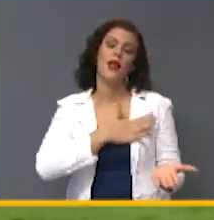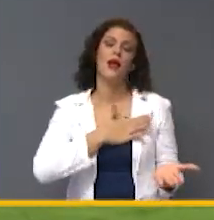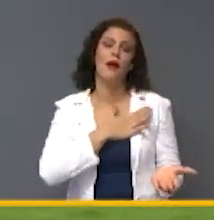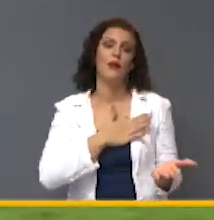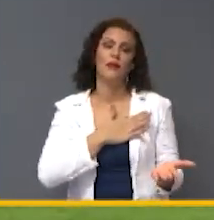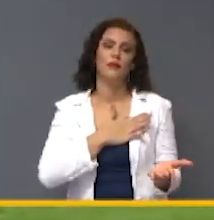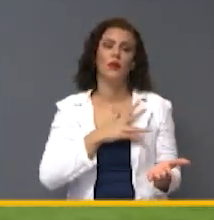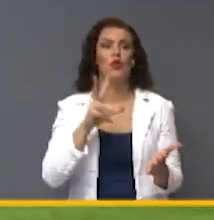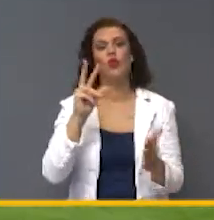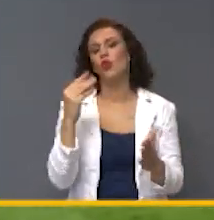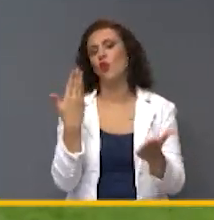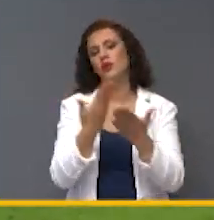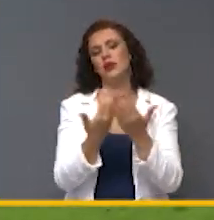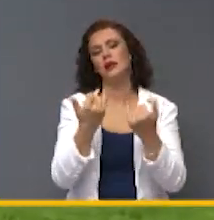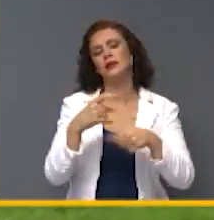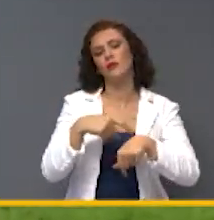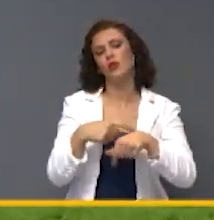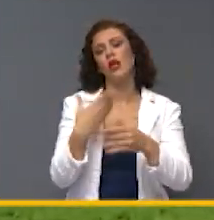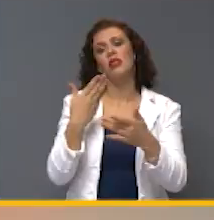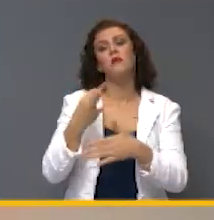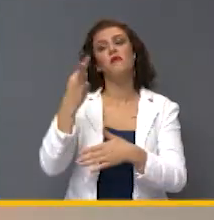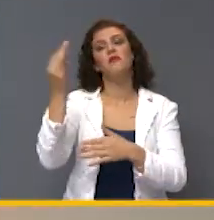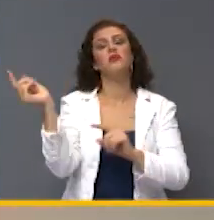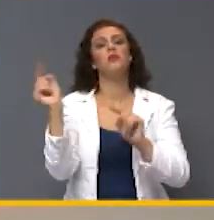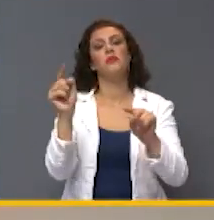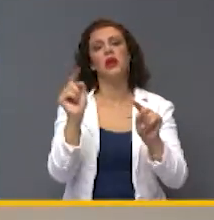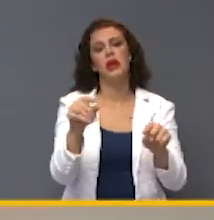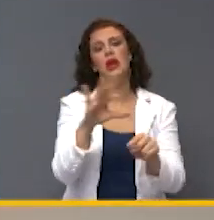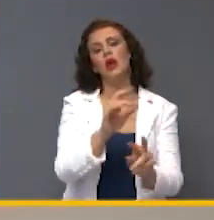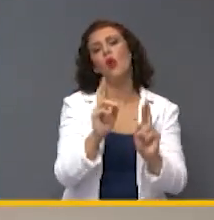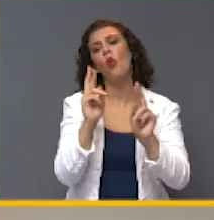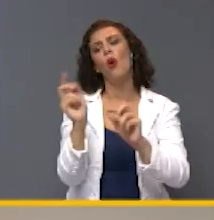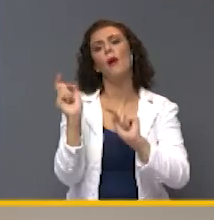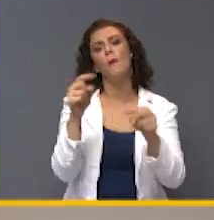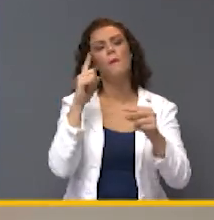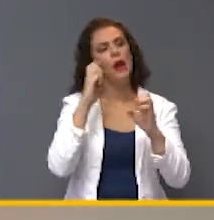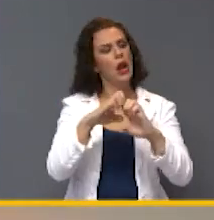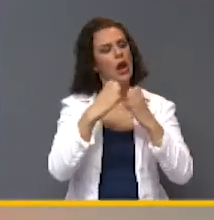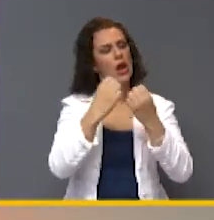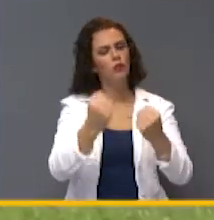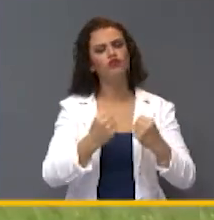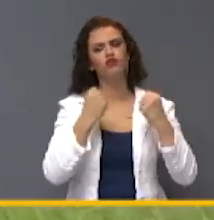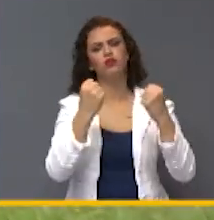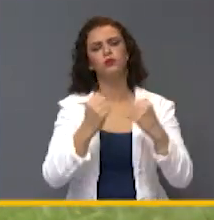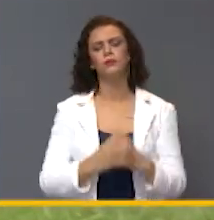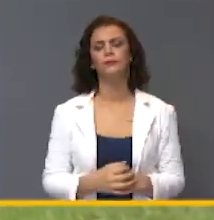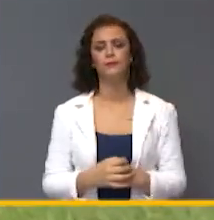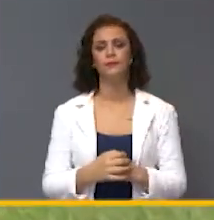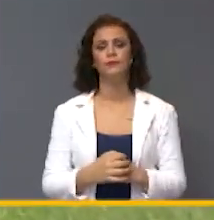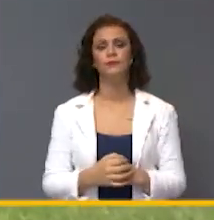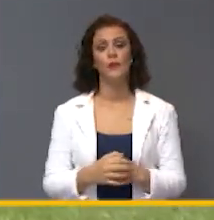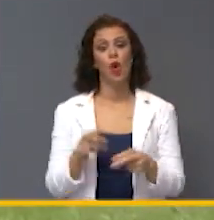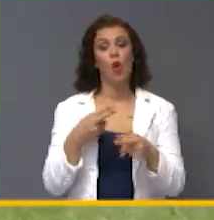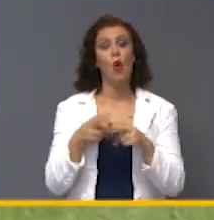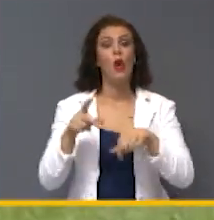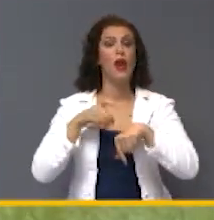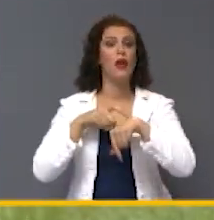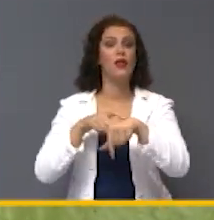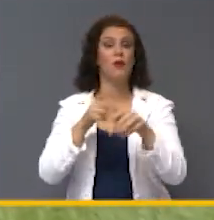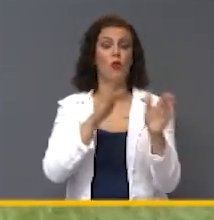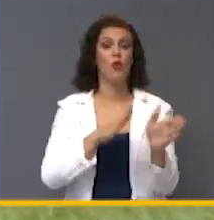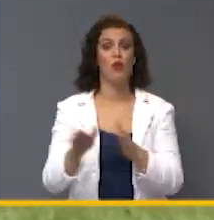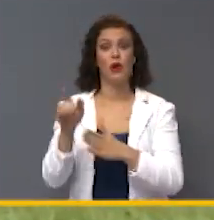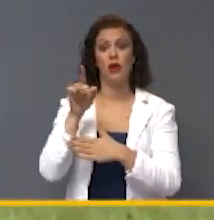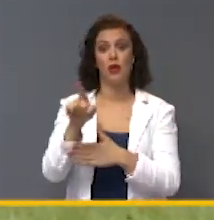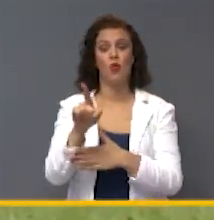lamentablemente no llegaron en este momento. Quizás vengan después y ojalá que vengan para que el equipo se fortalezca. La corta pretemporada del plantel